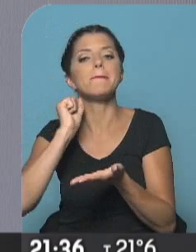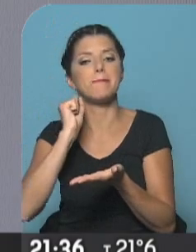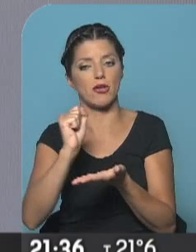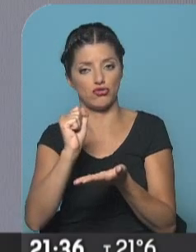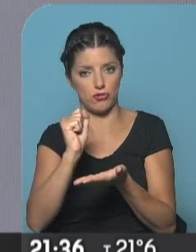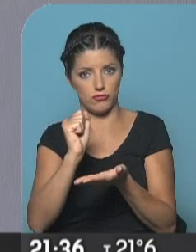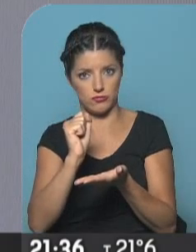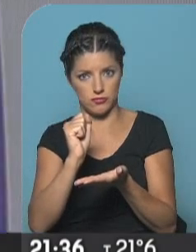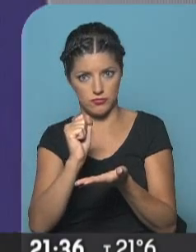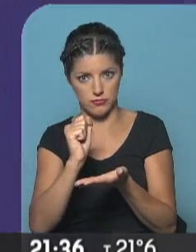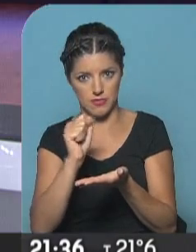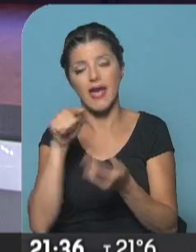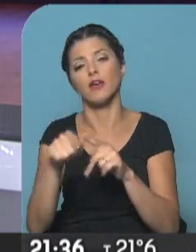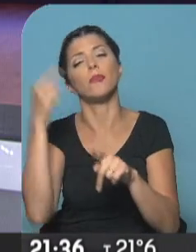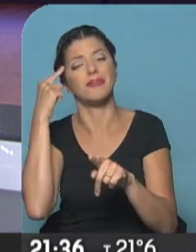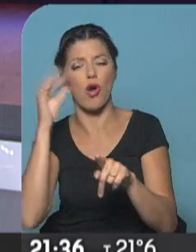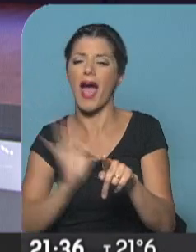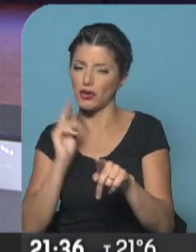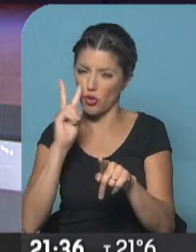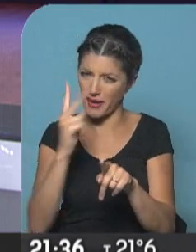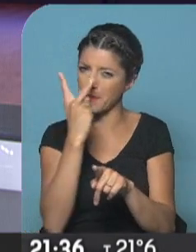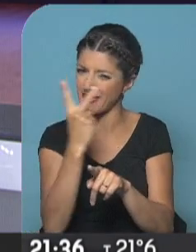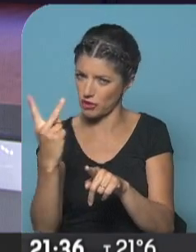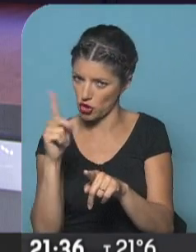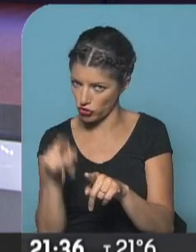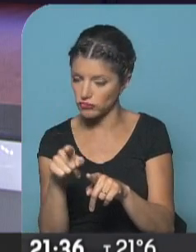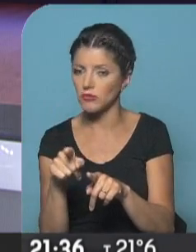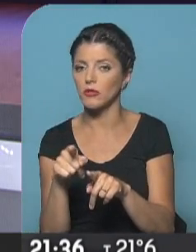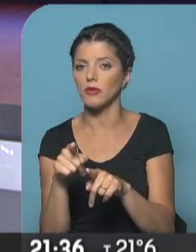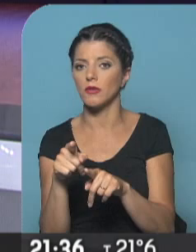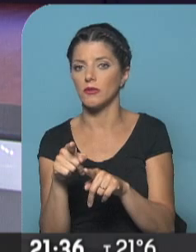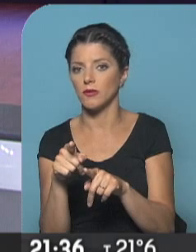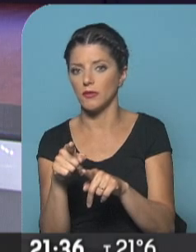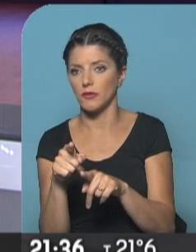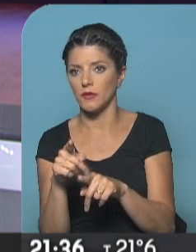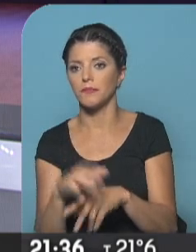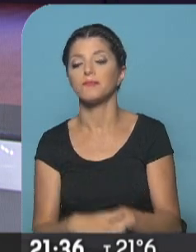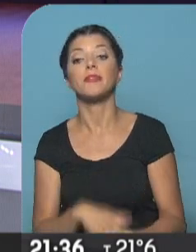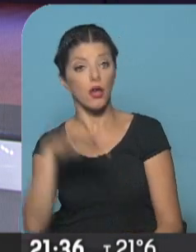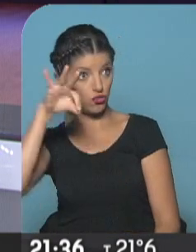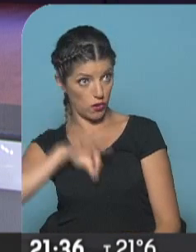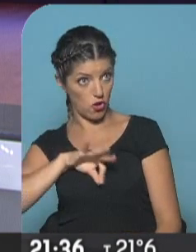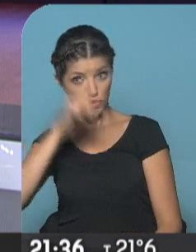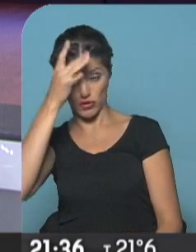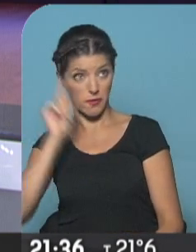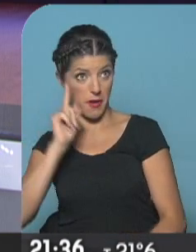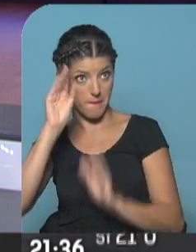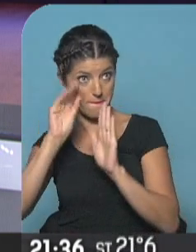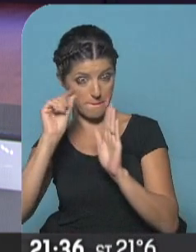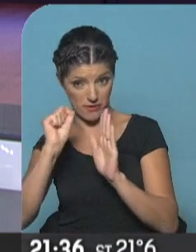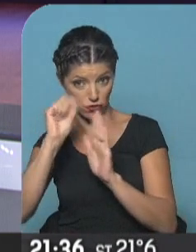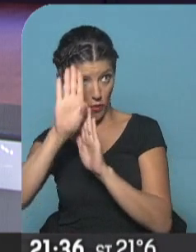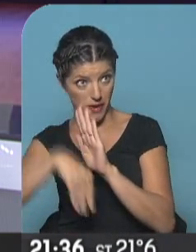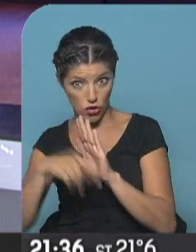que eso llegaría recién en el 2022, claro, ¿no? Que no estarían sujetos a cargas previsionales. Los sueldos de menos de 12.000 no estarían sujetos. Exactamente. En